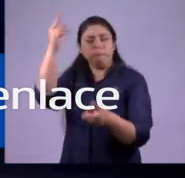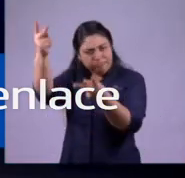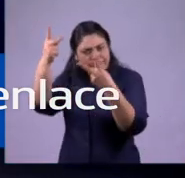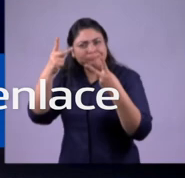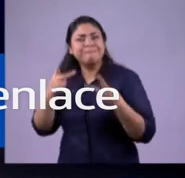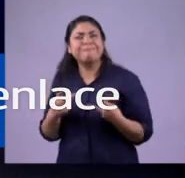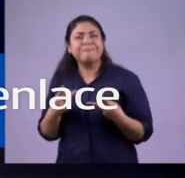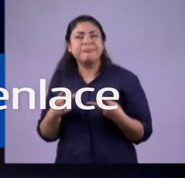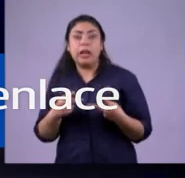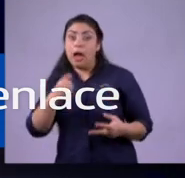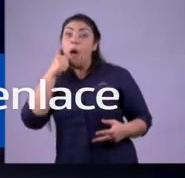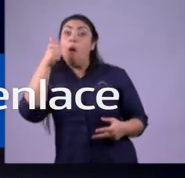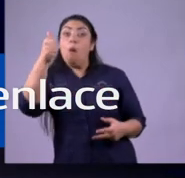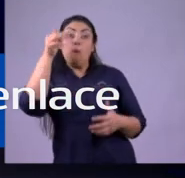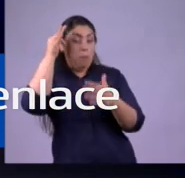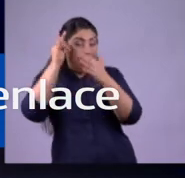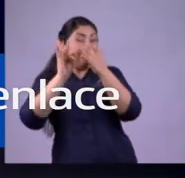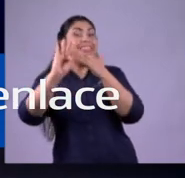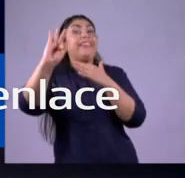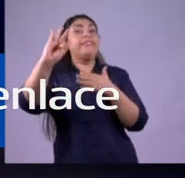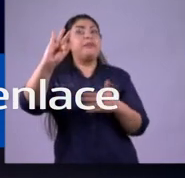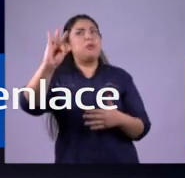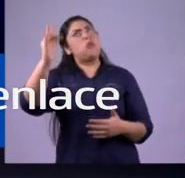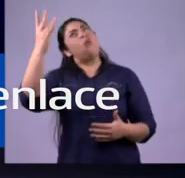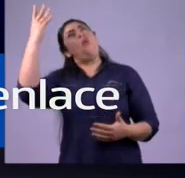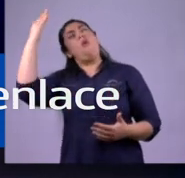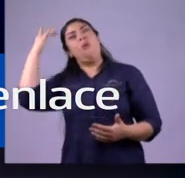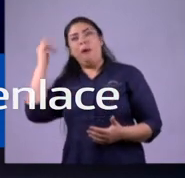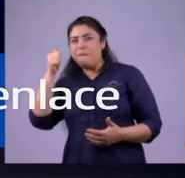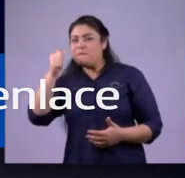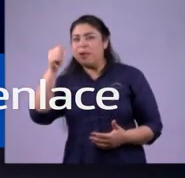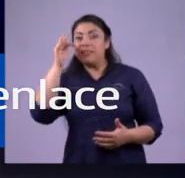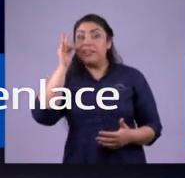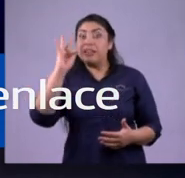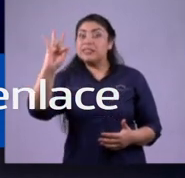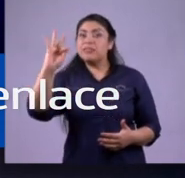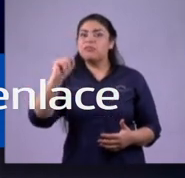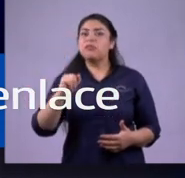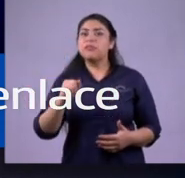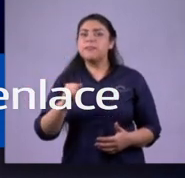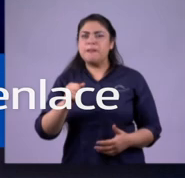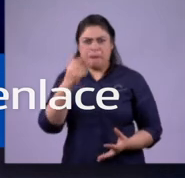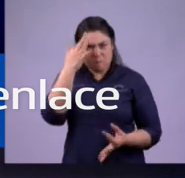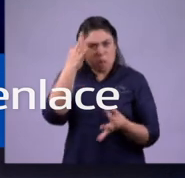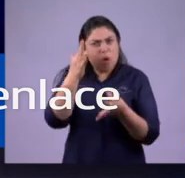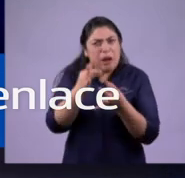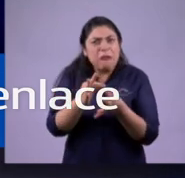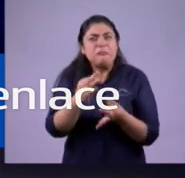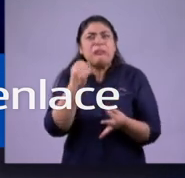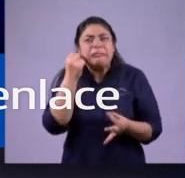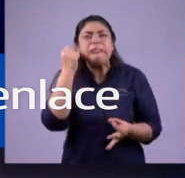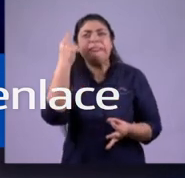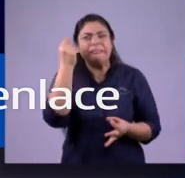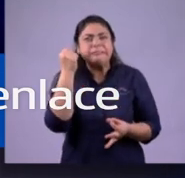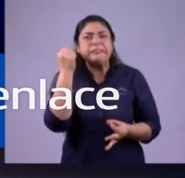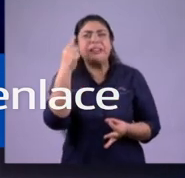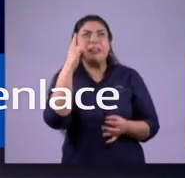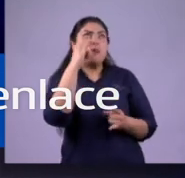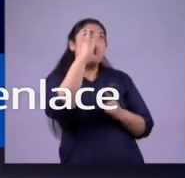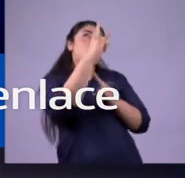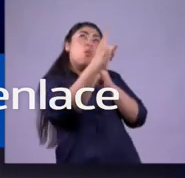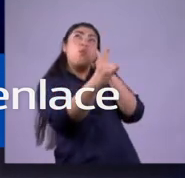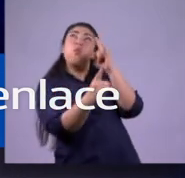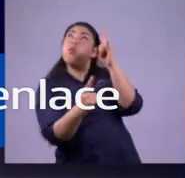testimonio los antiguos por la fe entendemos haber sido constituido el